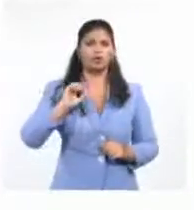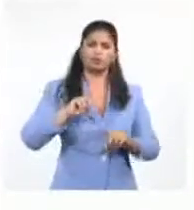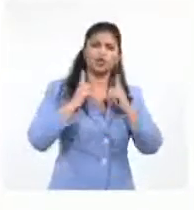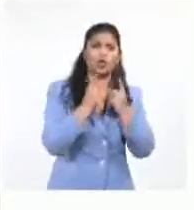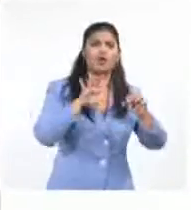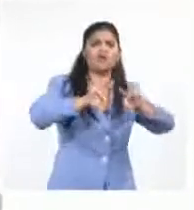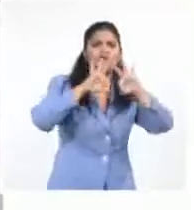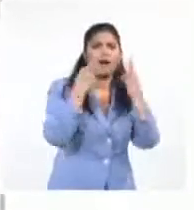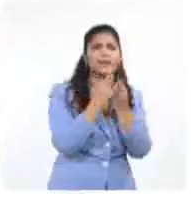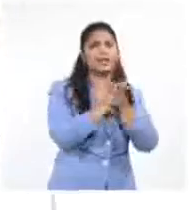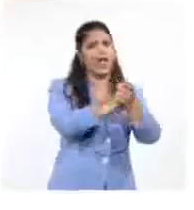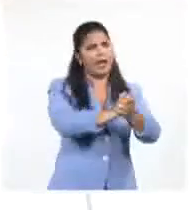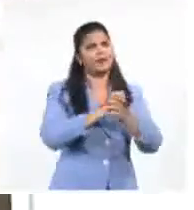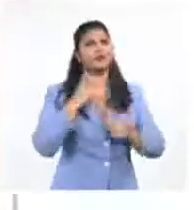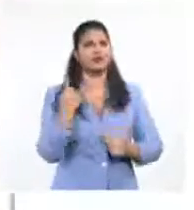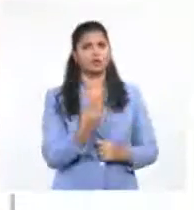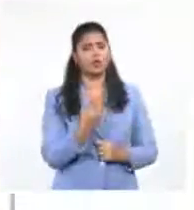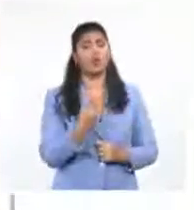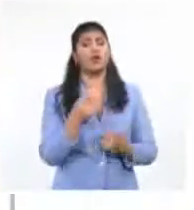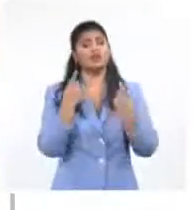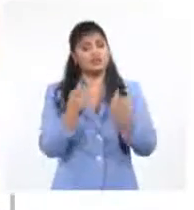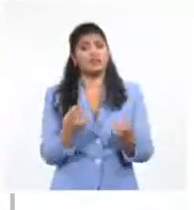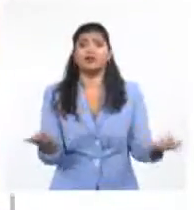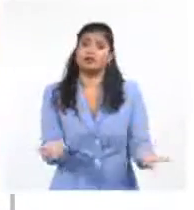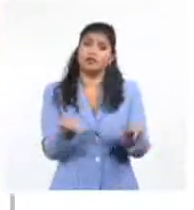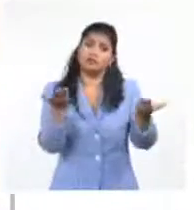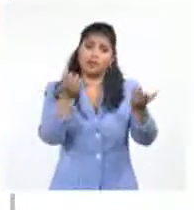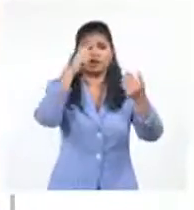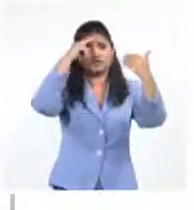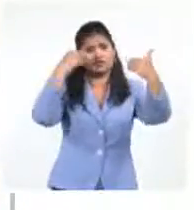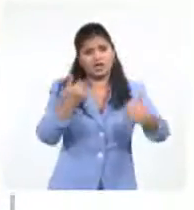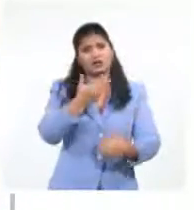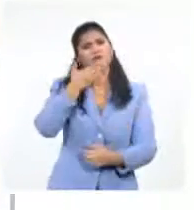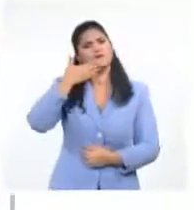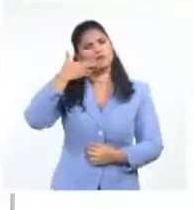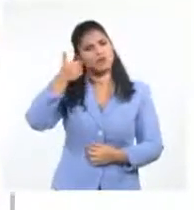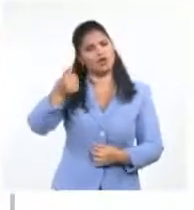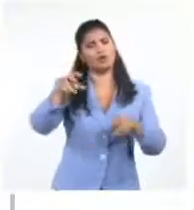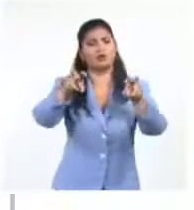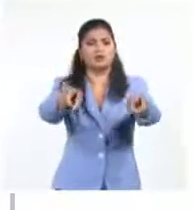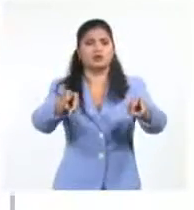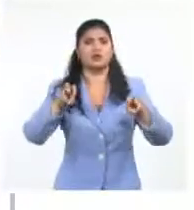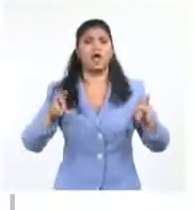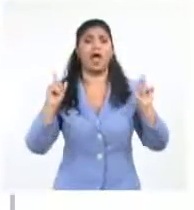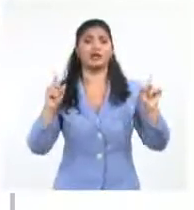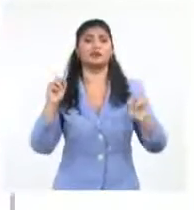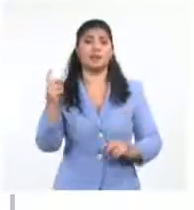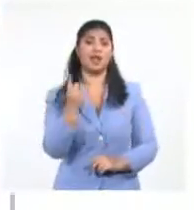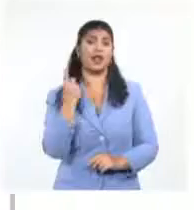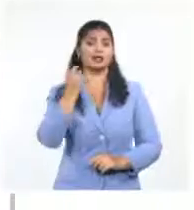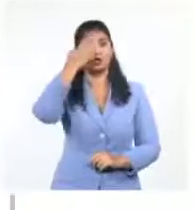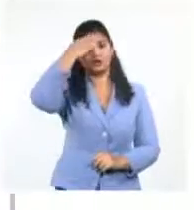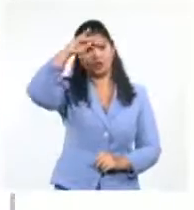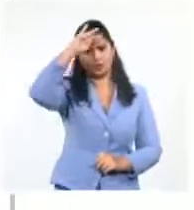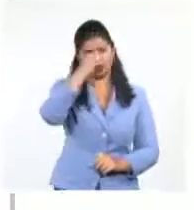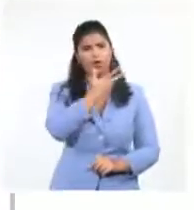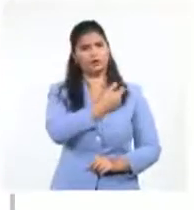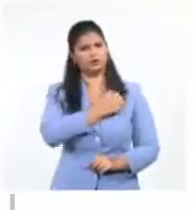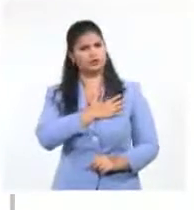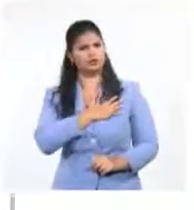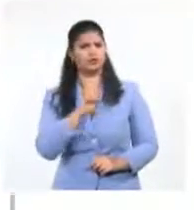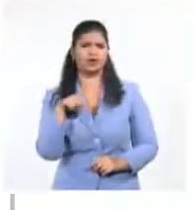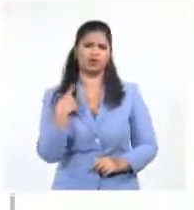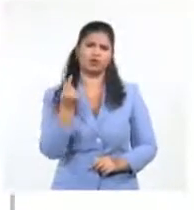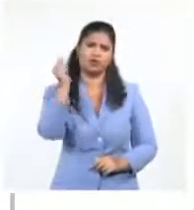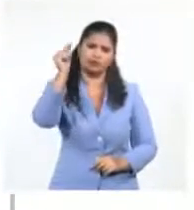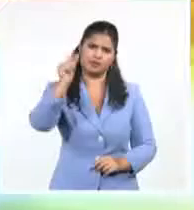de pronta recuperación a los heridos. La Asamblea Nacional de Cuba también se solidarizó con los parlamentos turco y sirio y las víctimas de